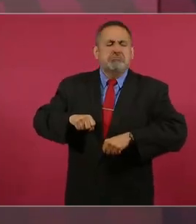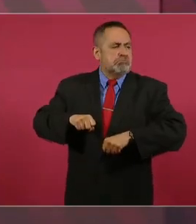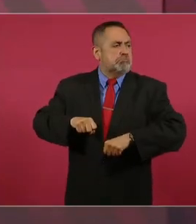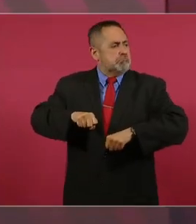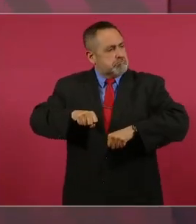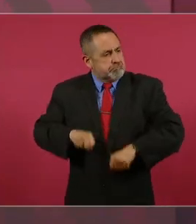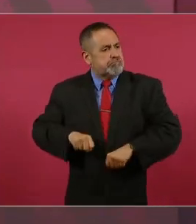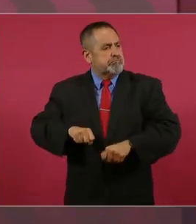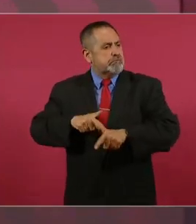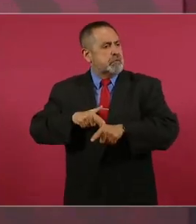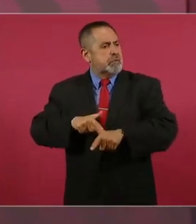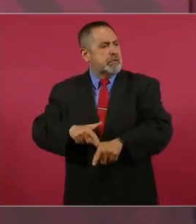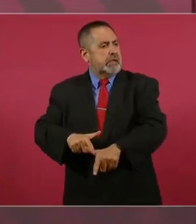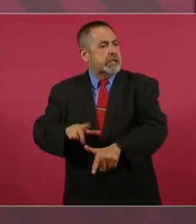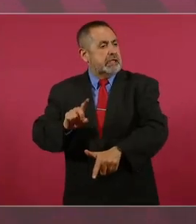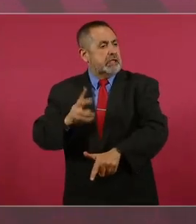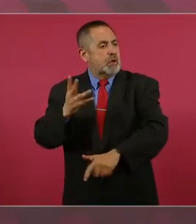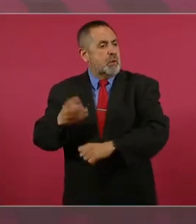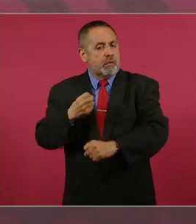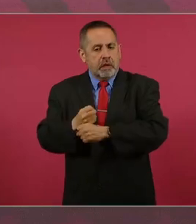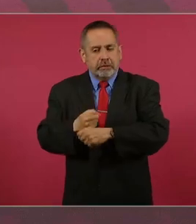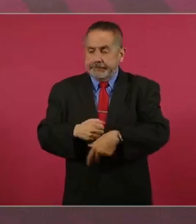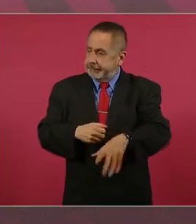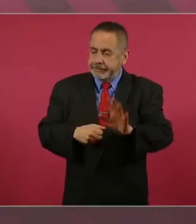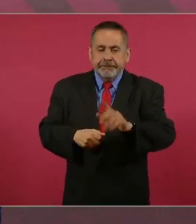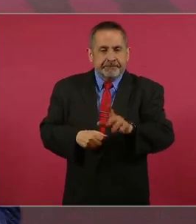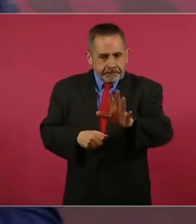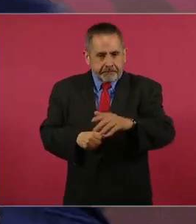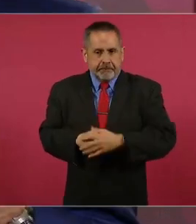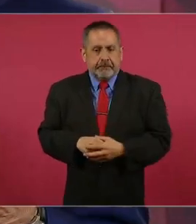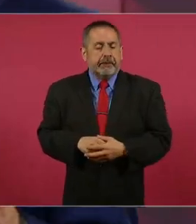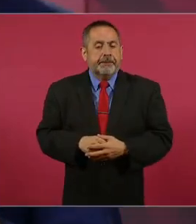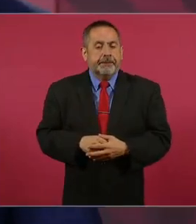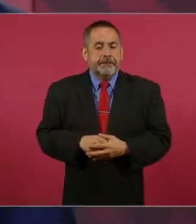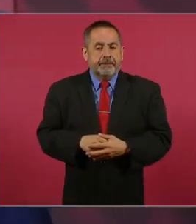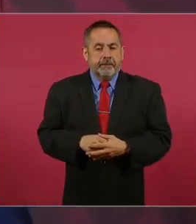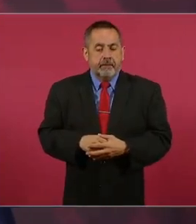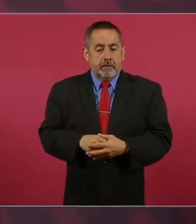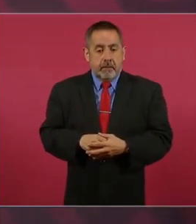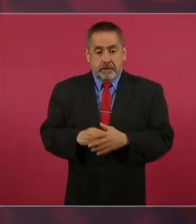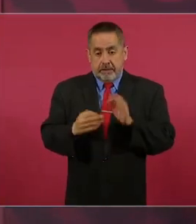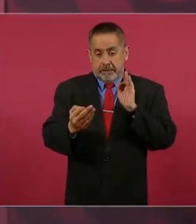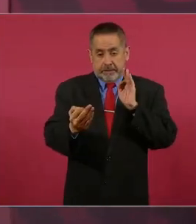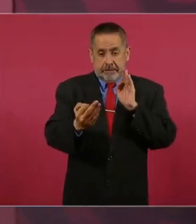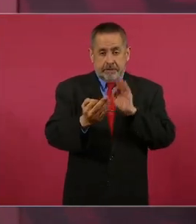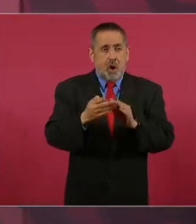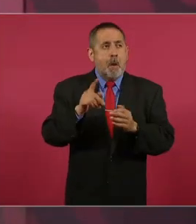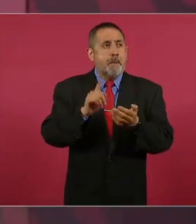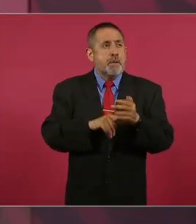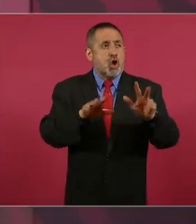años. Bueno, como llega a finales del